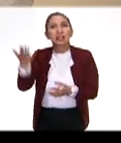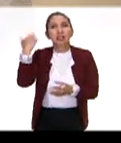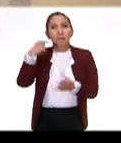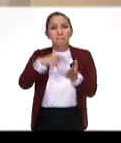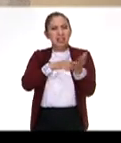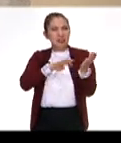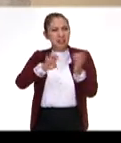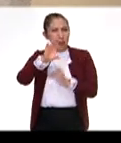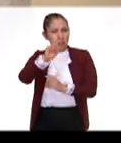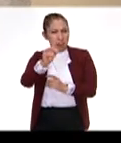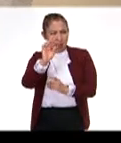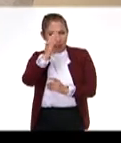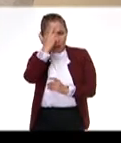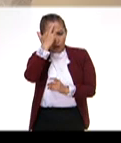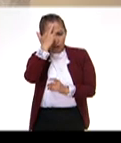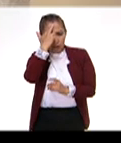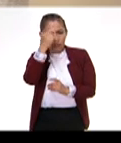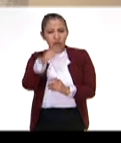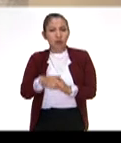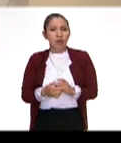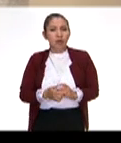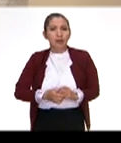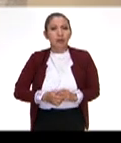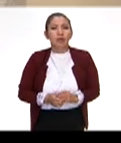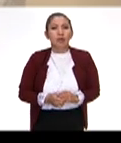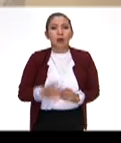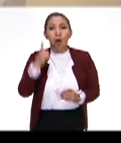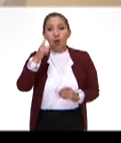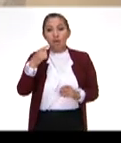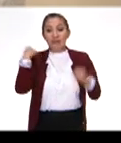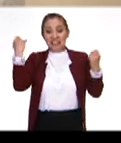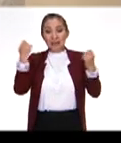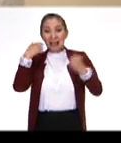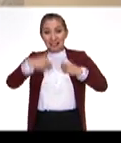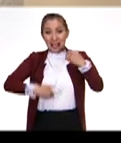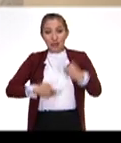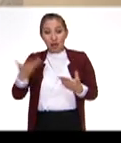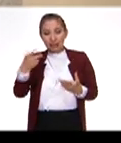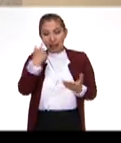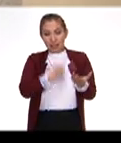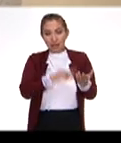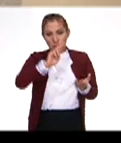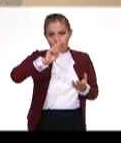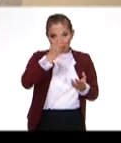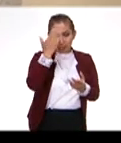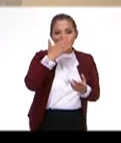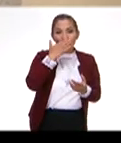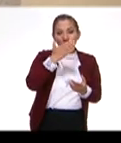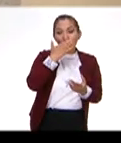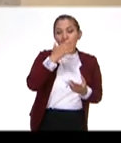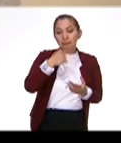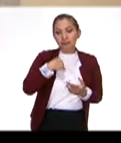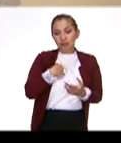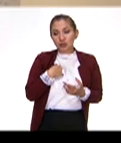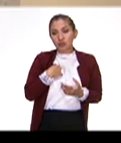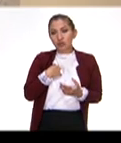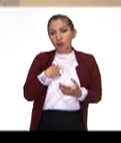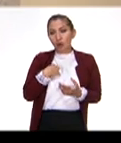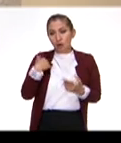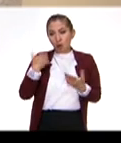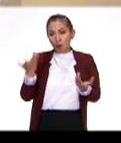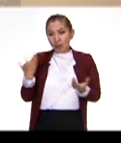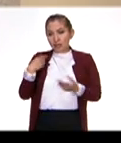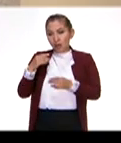los 90, recuerdo Teatro de Milena de Estudiantía, un festival de teatro organizado por la Universidad de Sonora. Yo de oficio